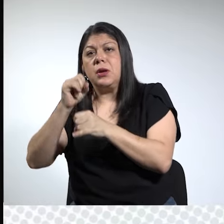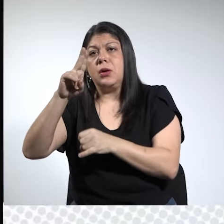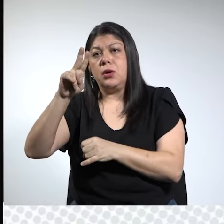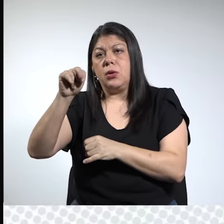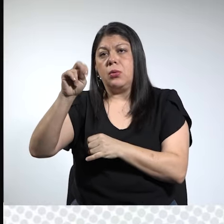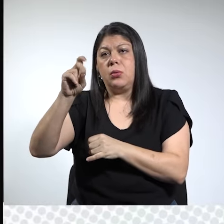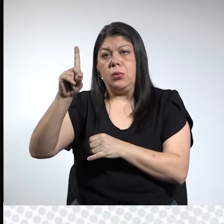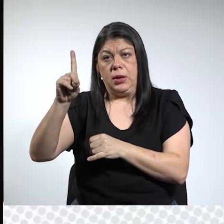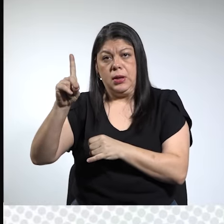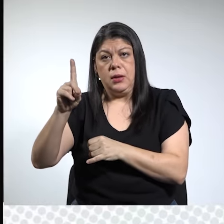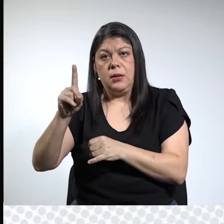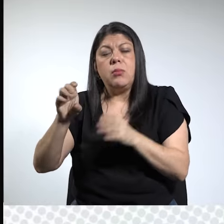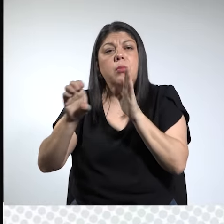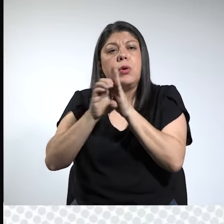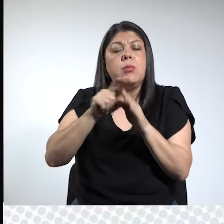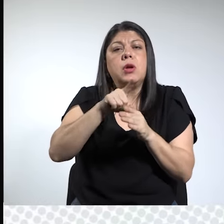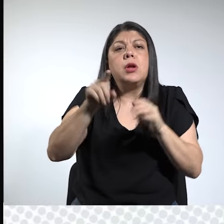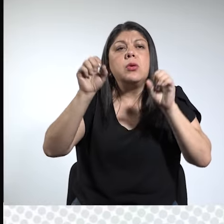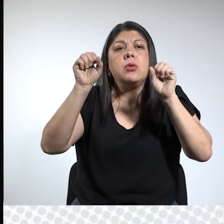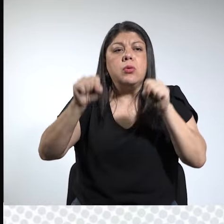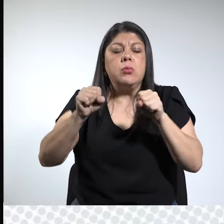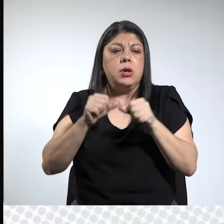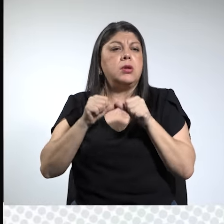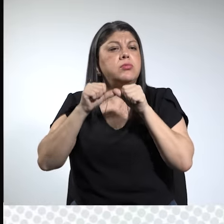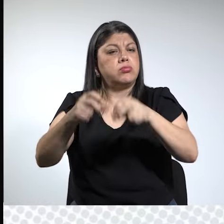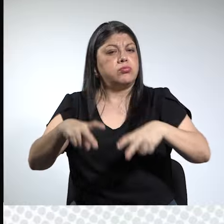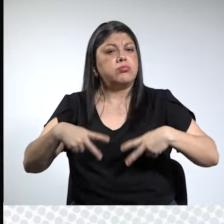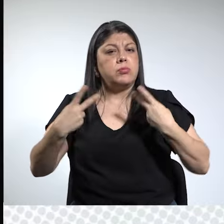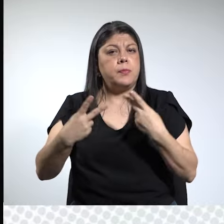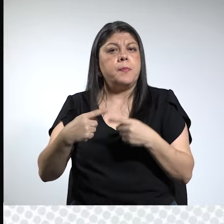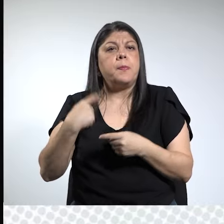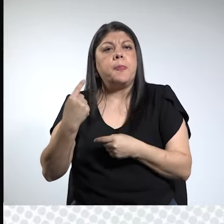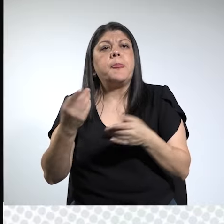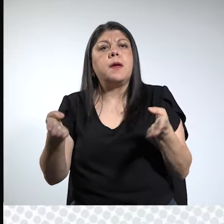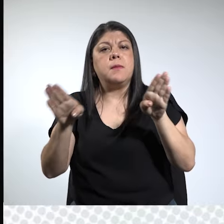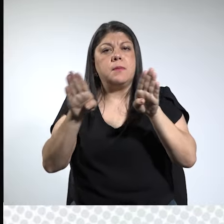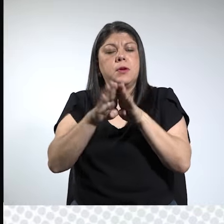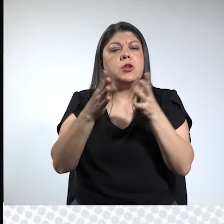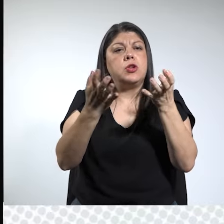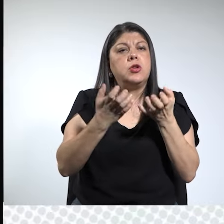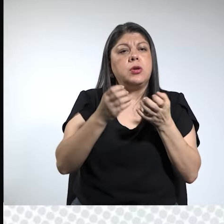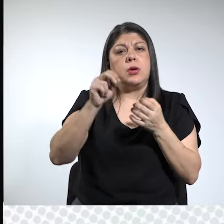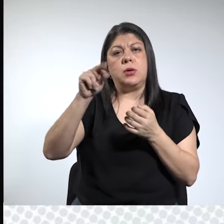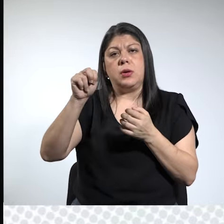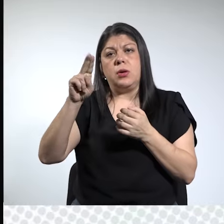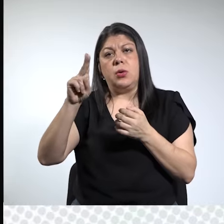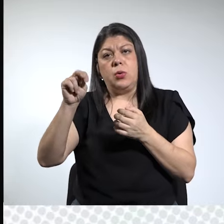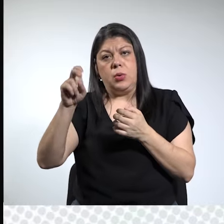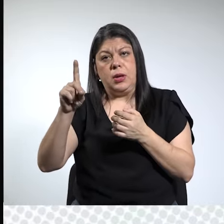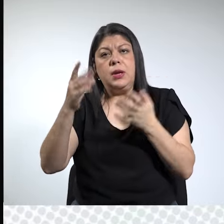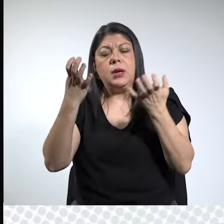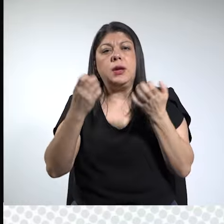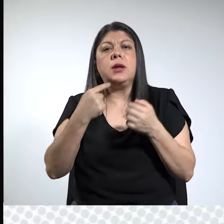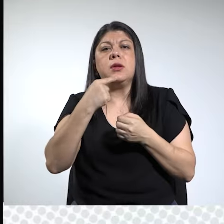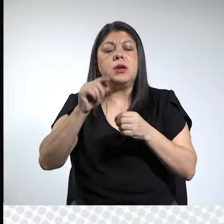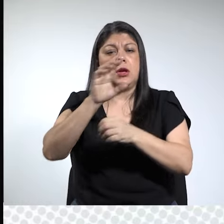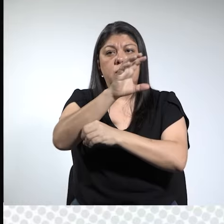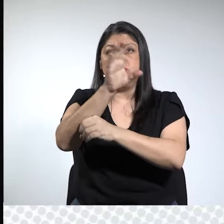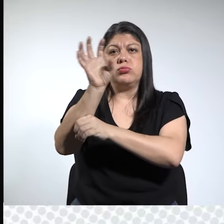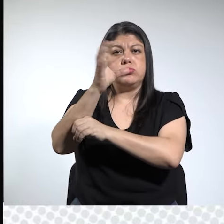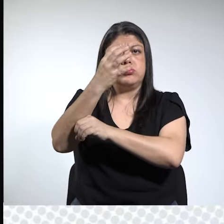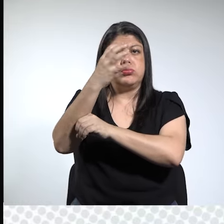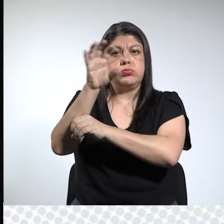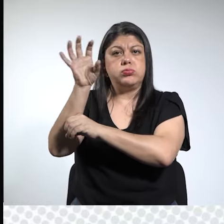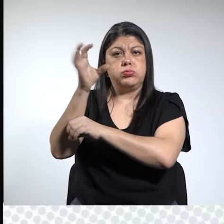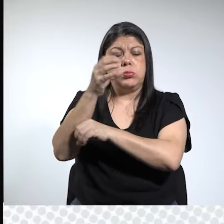UNED, por ejemplo, para que ellos puedan ir saliendo adelante. Solo para cerrar, quisiera decirle que la UNED ha puesto antenas satelitales